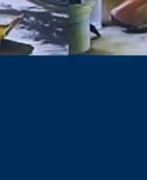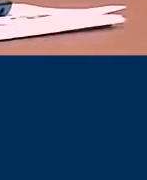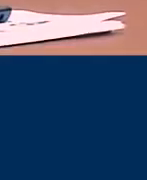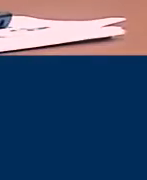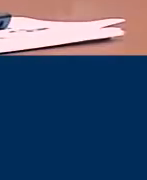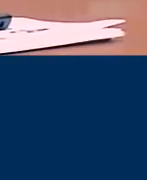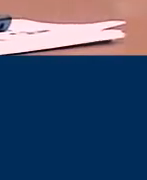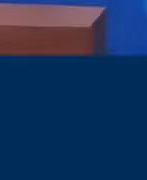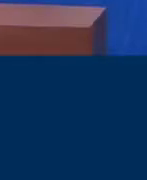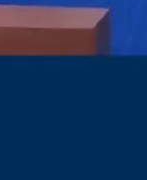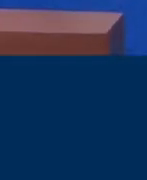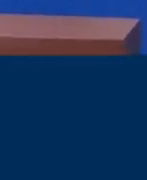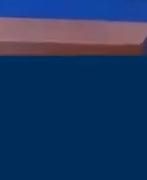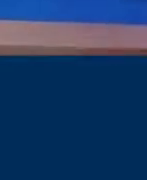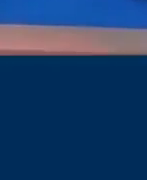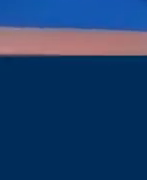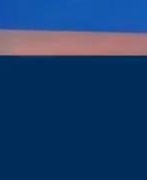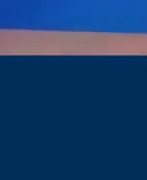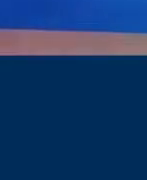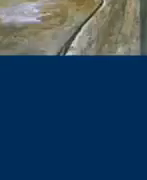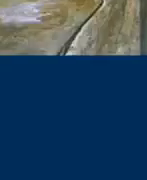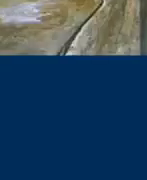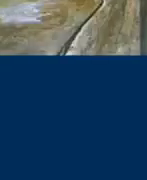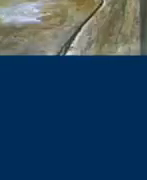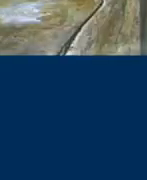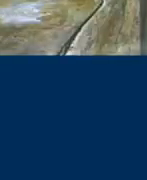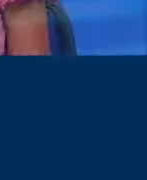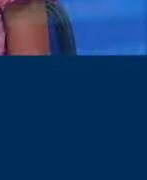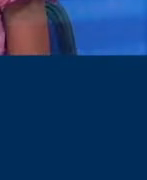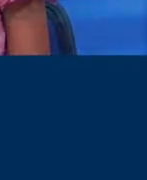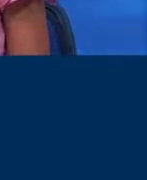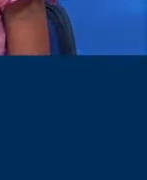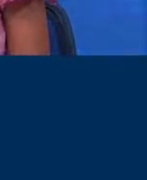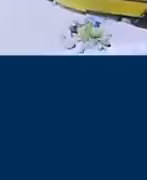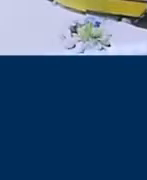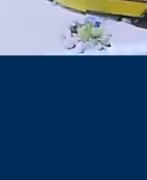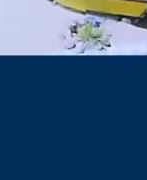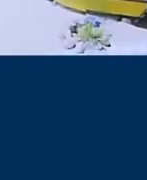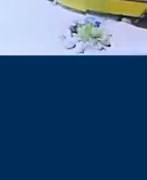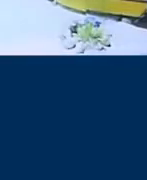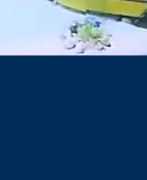Tele Yucatán te informa de lunes a viernes, 3 de la tarde, con Libden Ojeda.